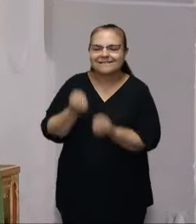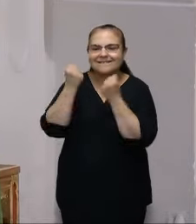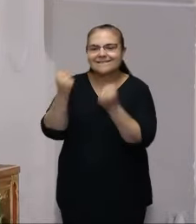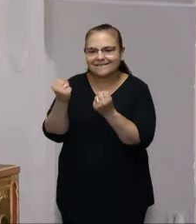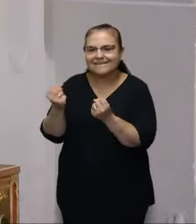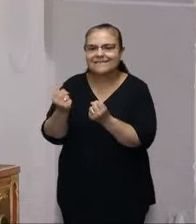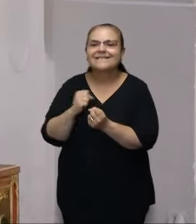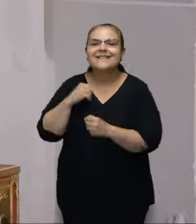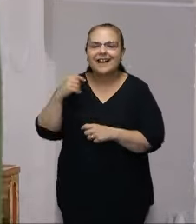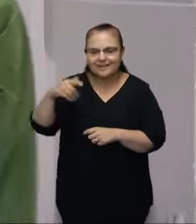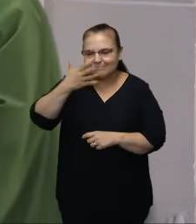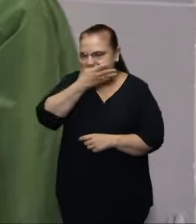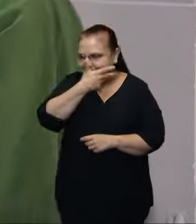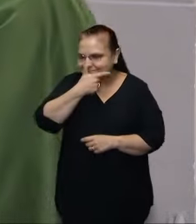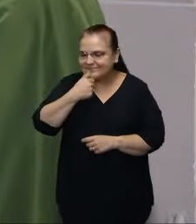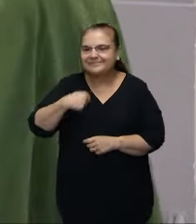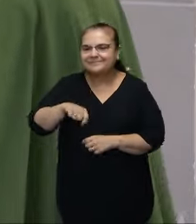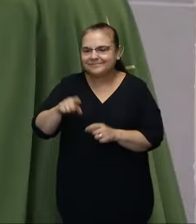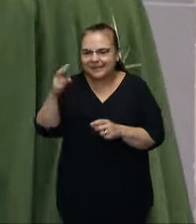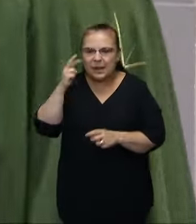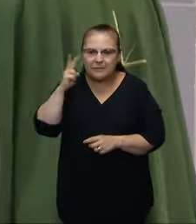conocimiento de la